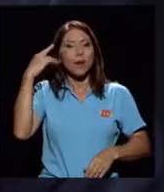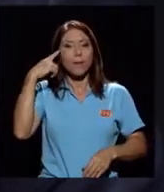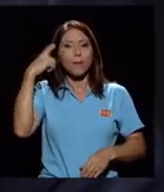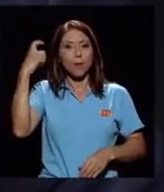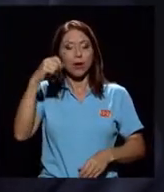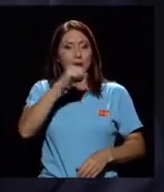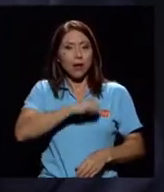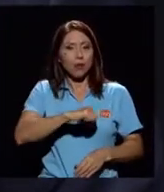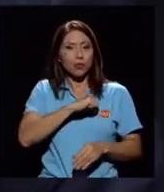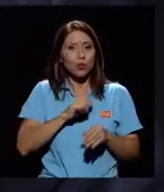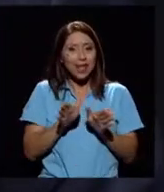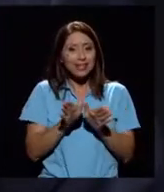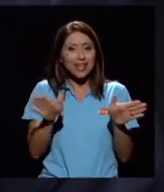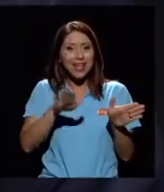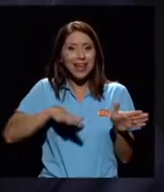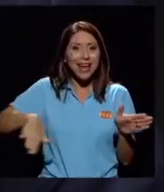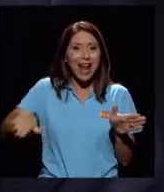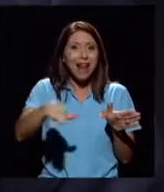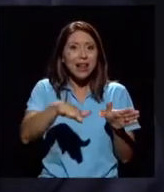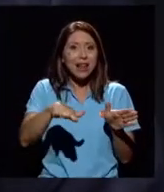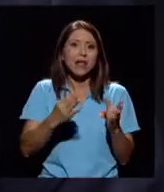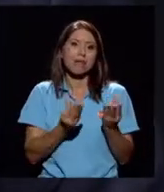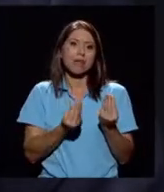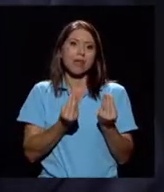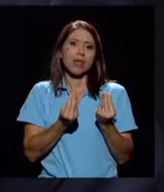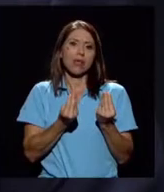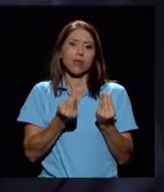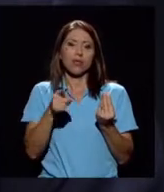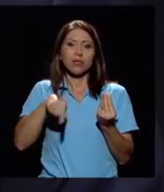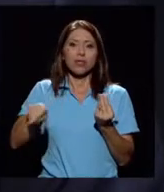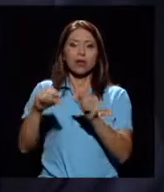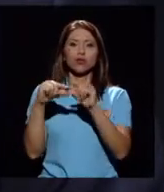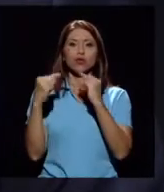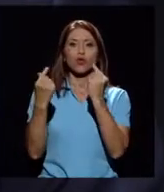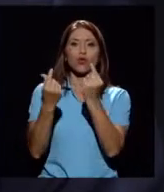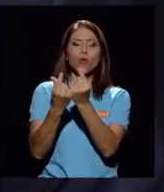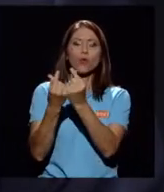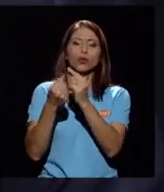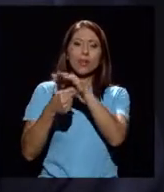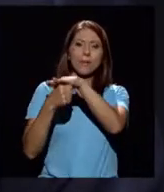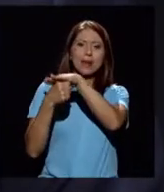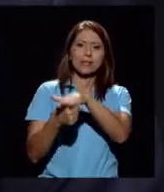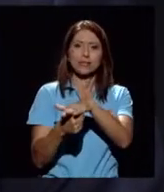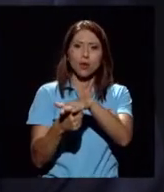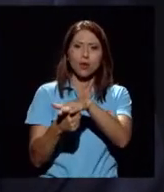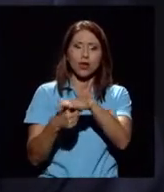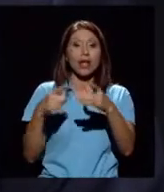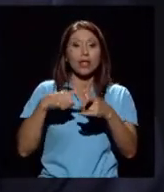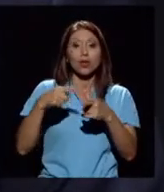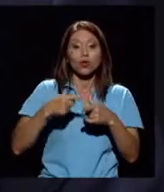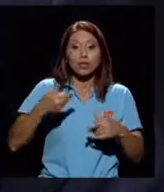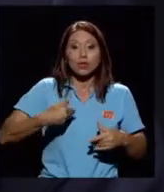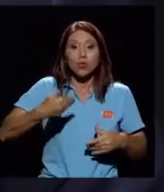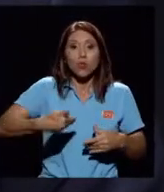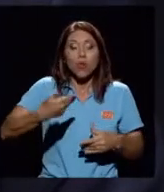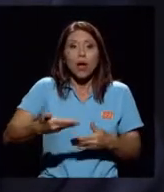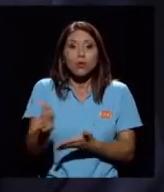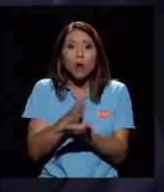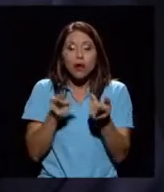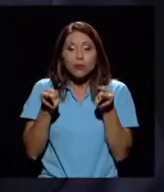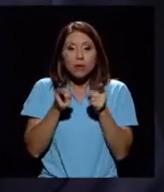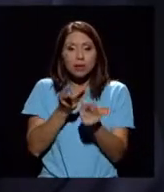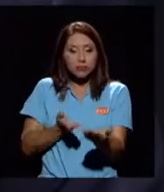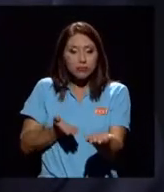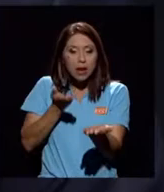tienen miedo a los grupos de presión y entonces cada vez que se toma un plante que hay un planteamiento y que ese